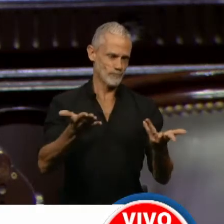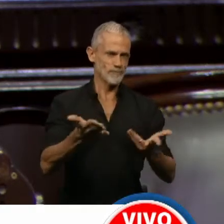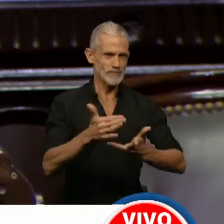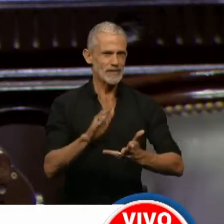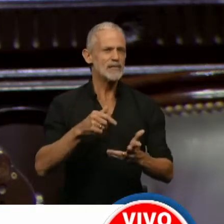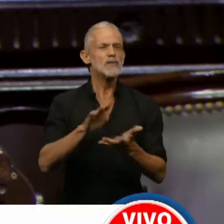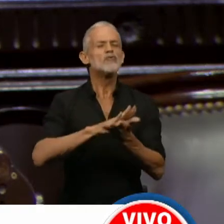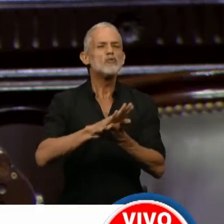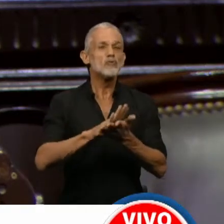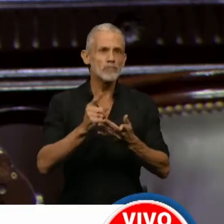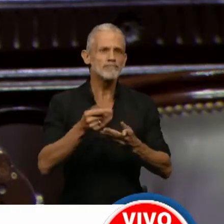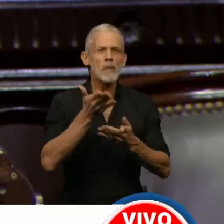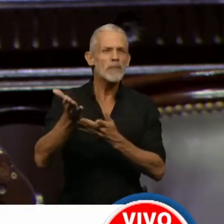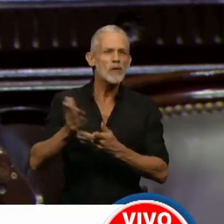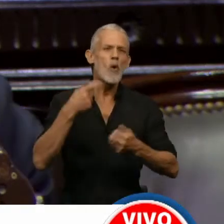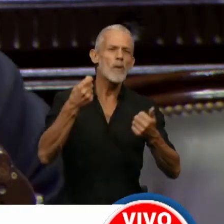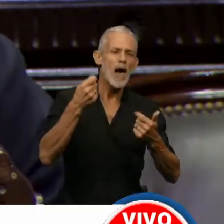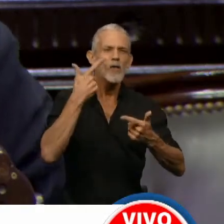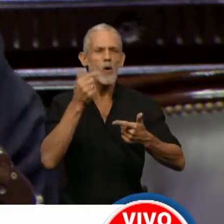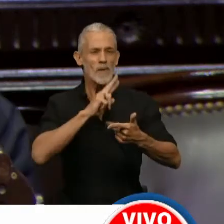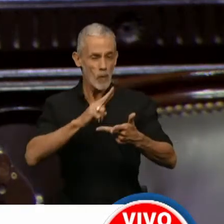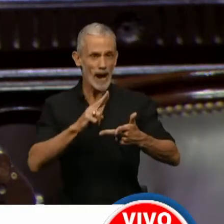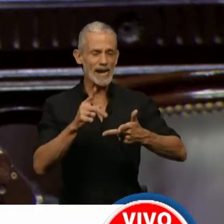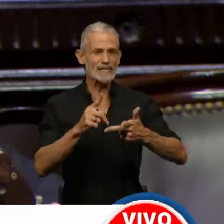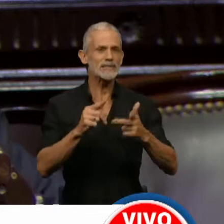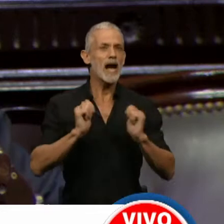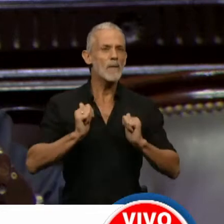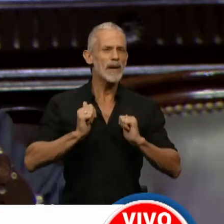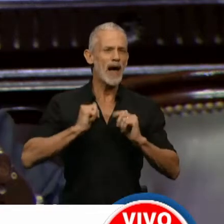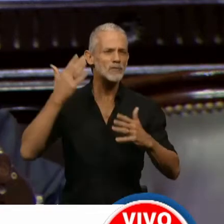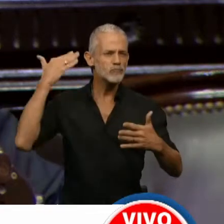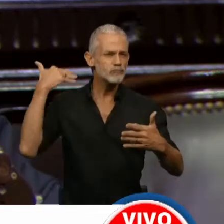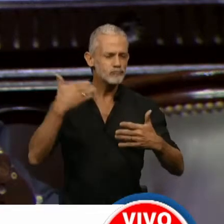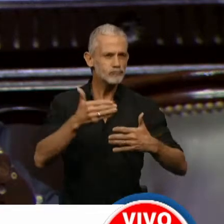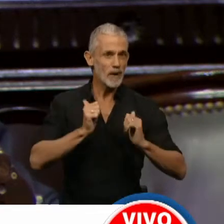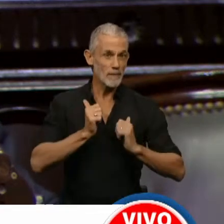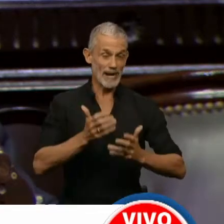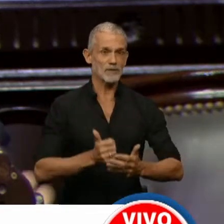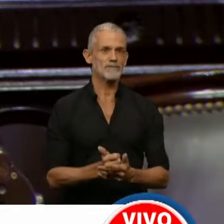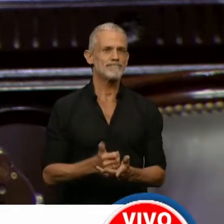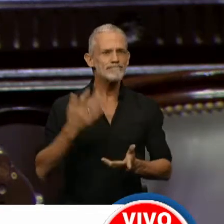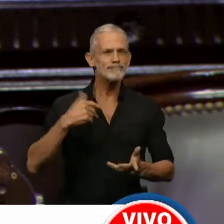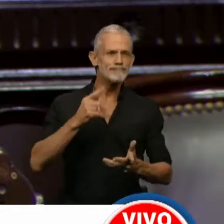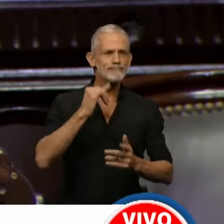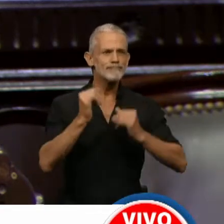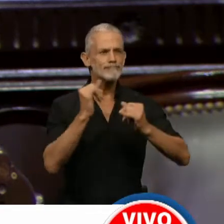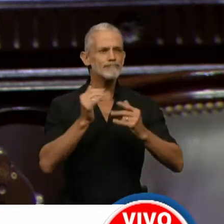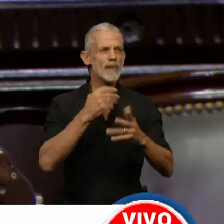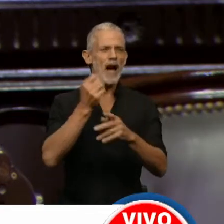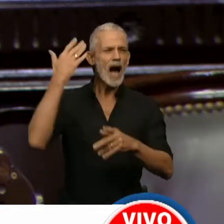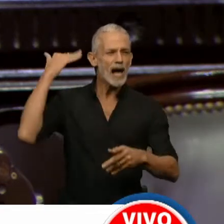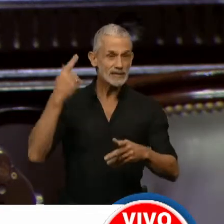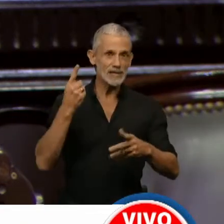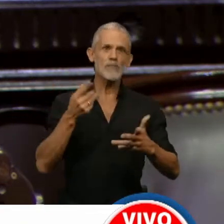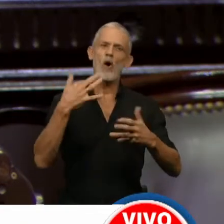que viene a dar respuesta a una demanda que jubiladas, jubilados, están esperando desde hace tiempo. Y por lo que se ha venido exponiendo hasta el momento, creo que hay que